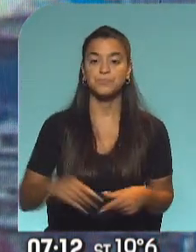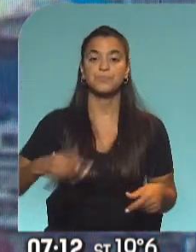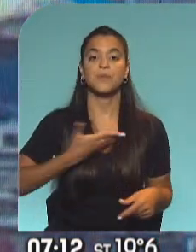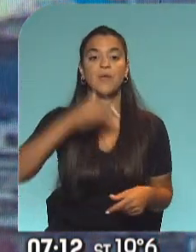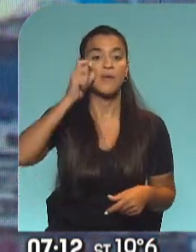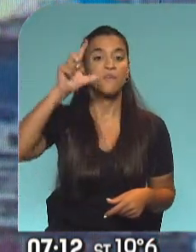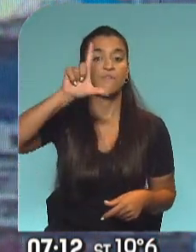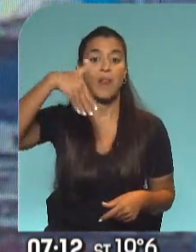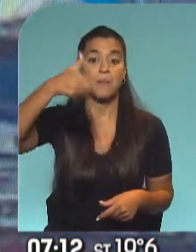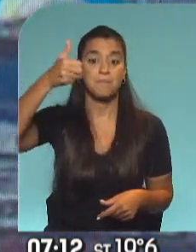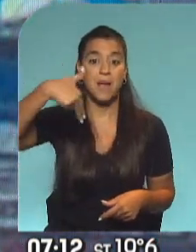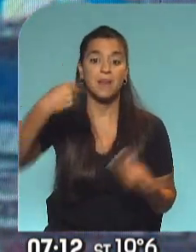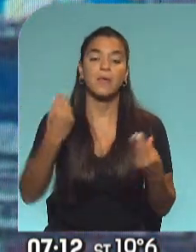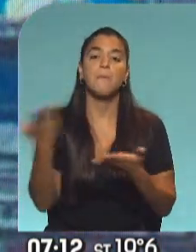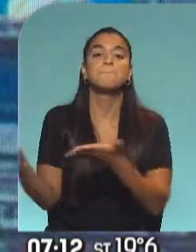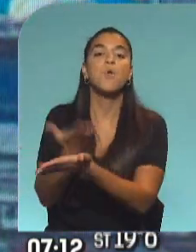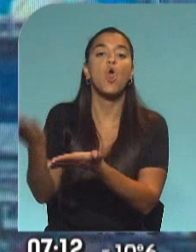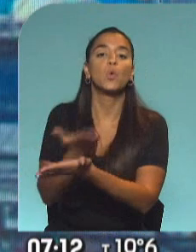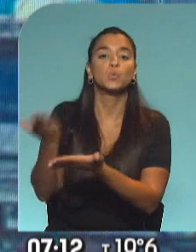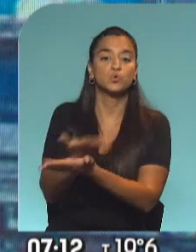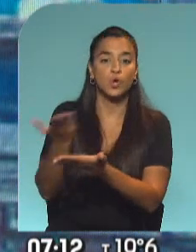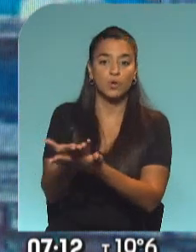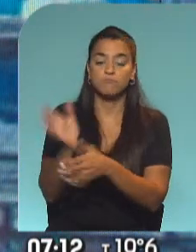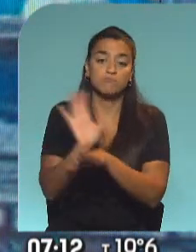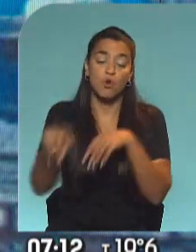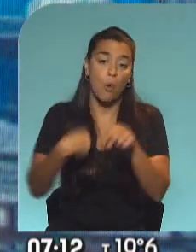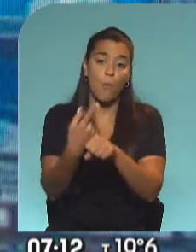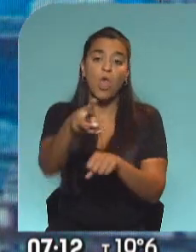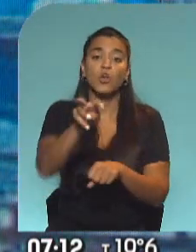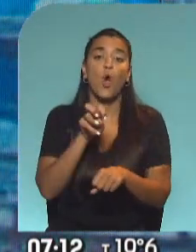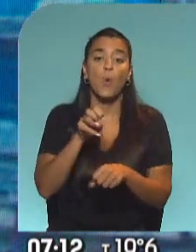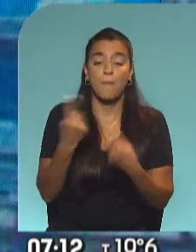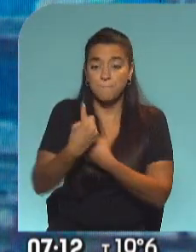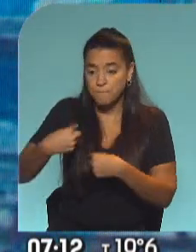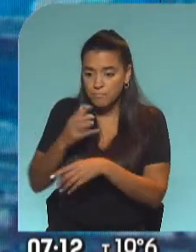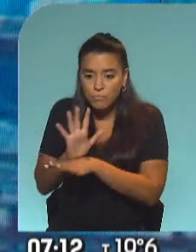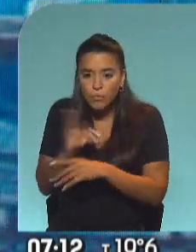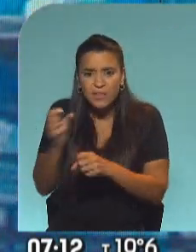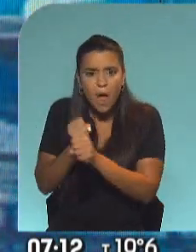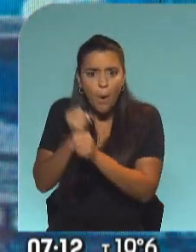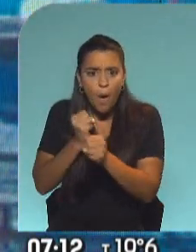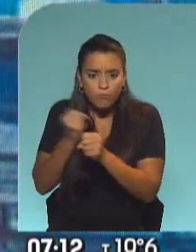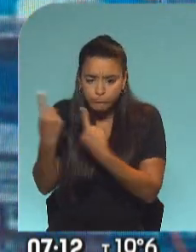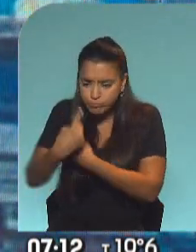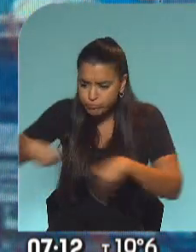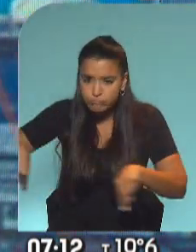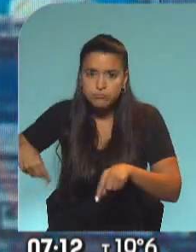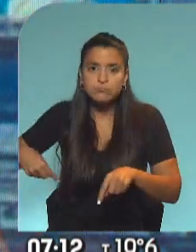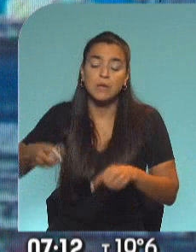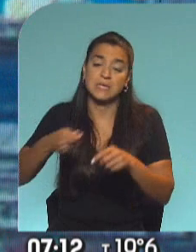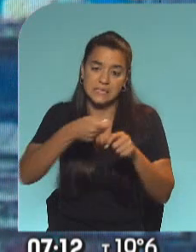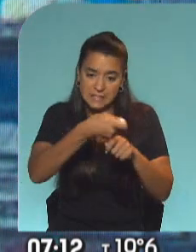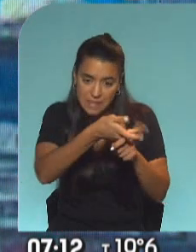Feldman representa a los productores que quedaron sin poder cobrar el producto de su trabajo. Es decir,